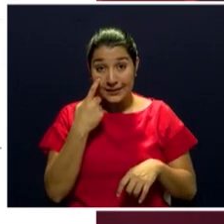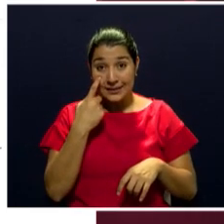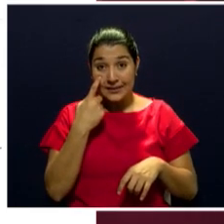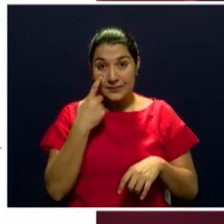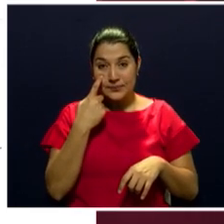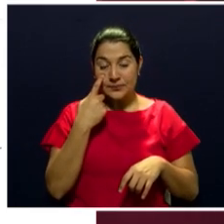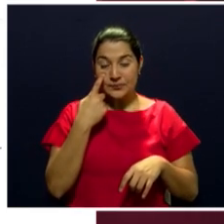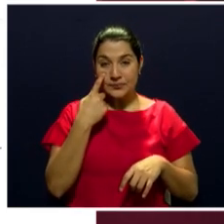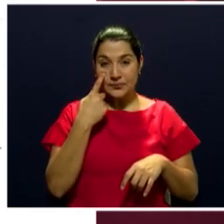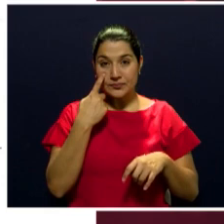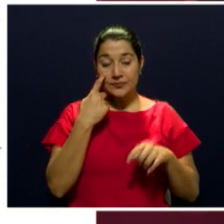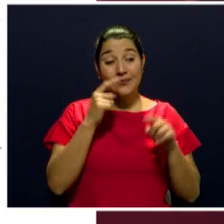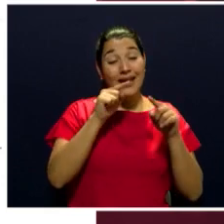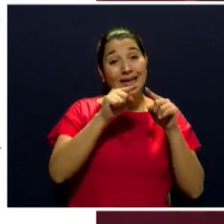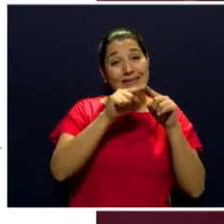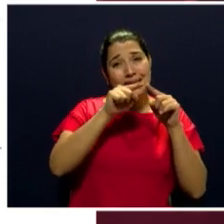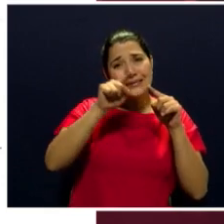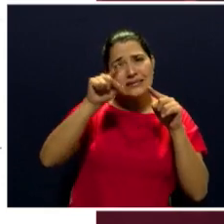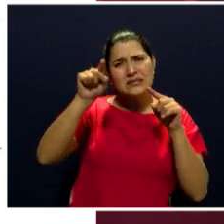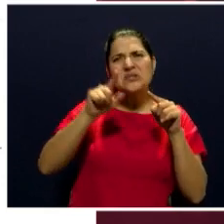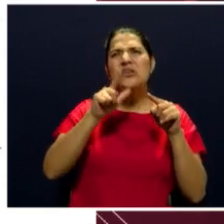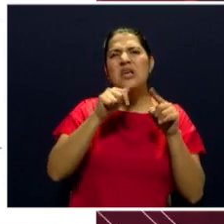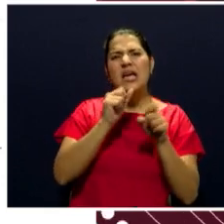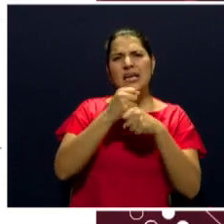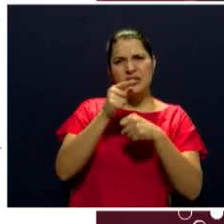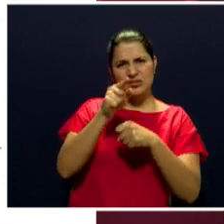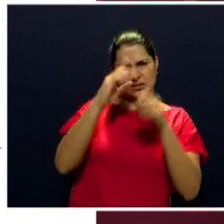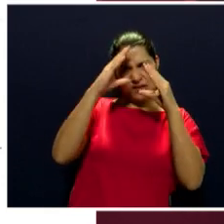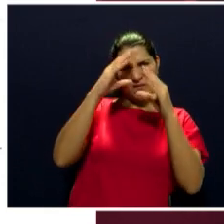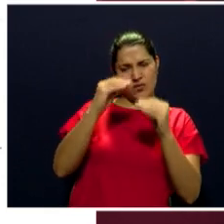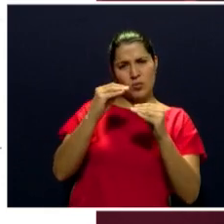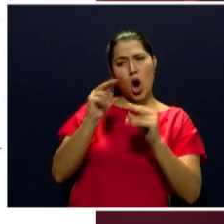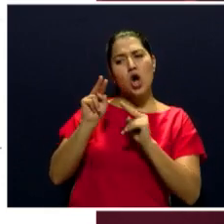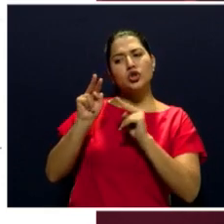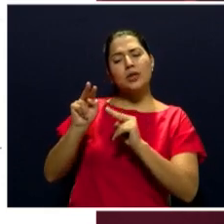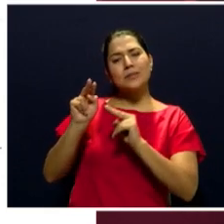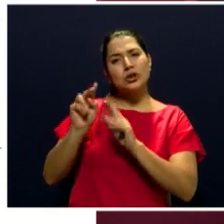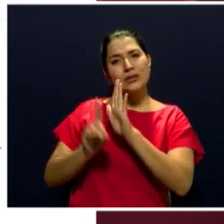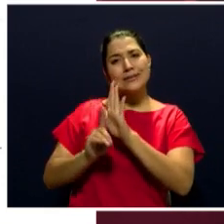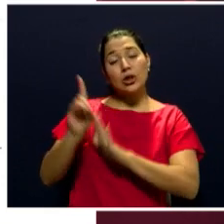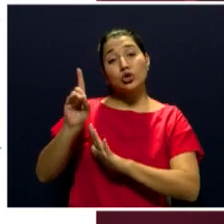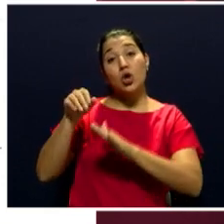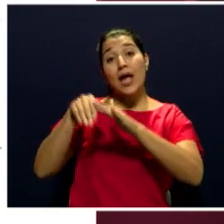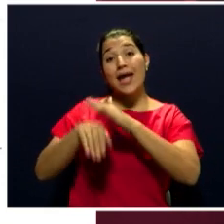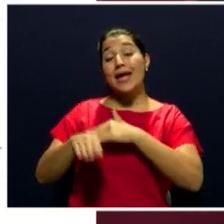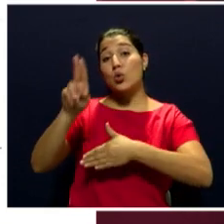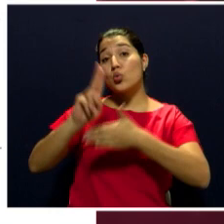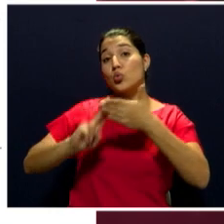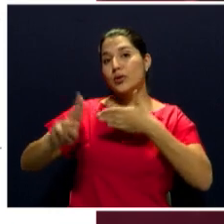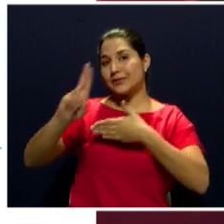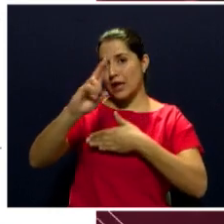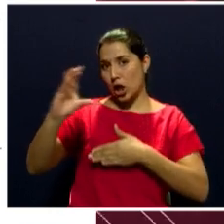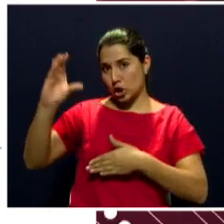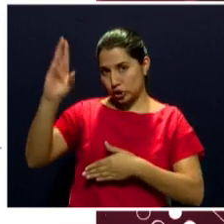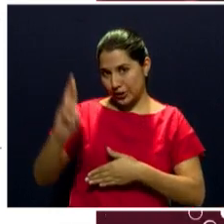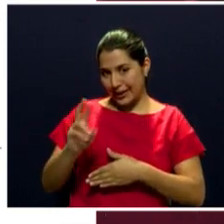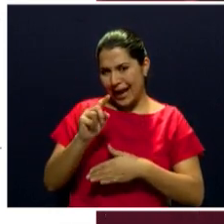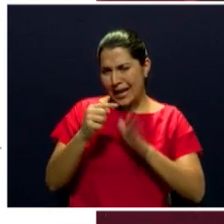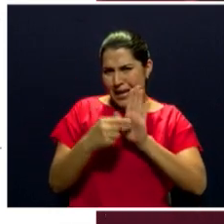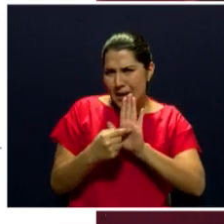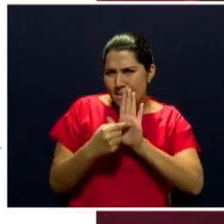proyección realizada por el Observatorio de Desarrollo de la Universidad de Costa Rica, que muestra que estamos muy cerca